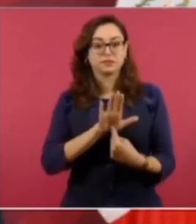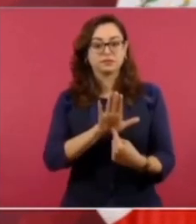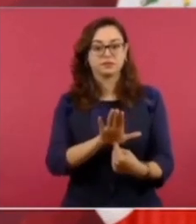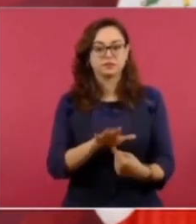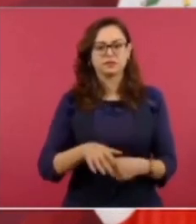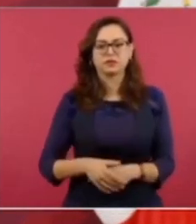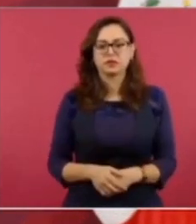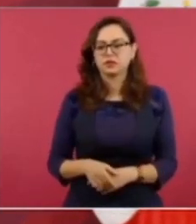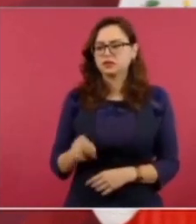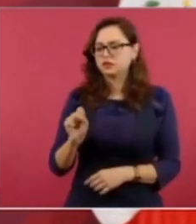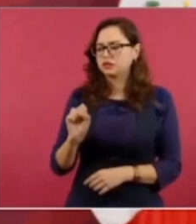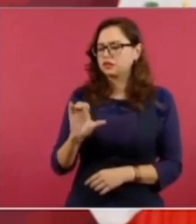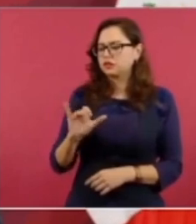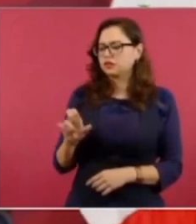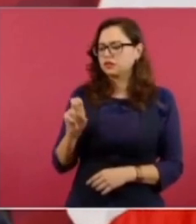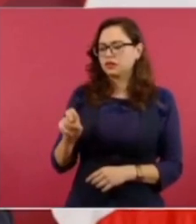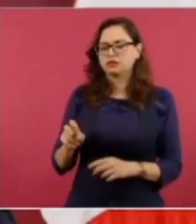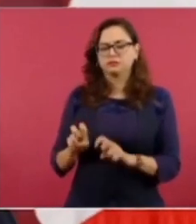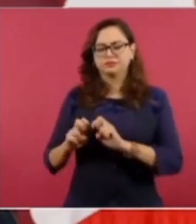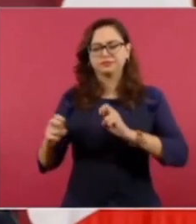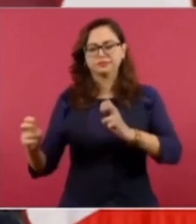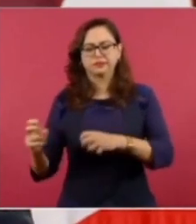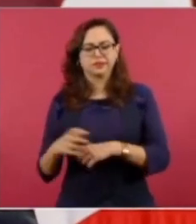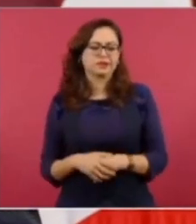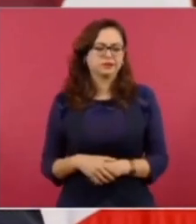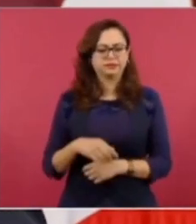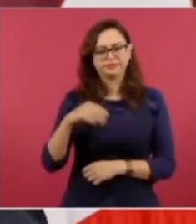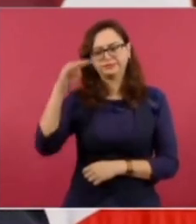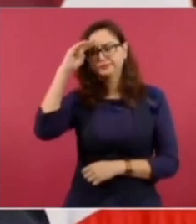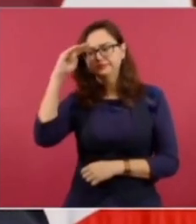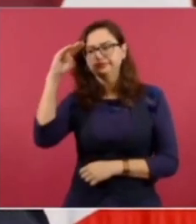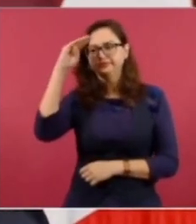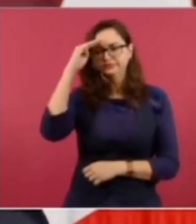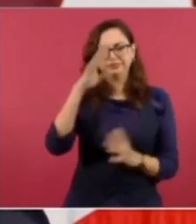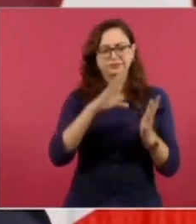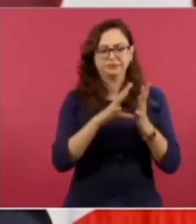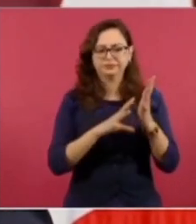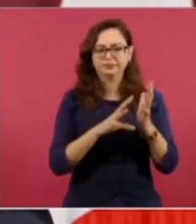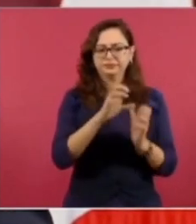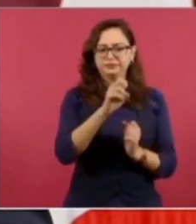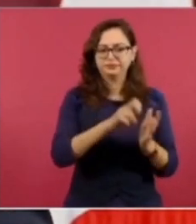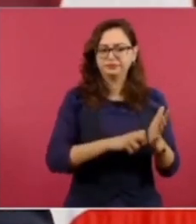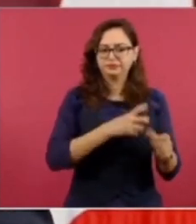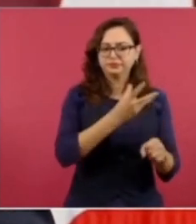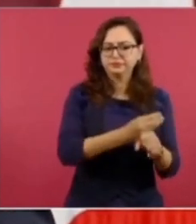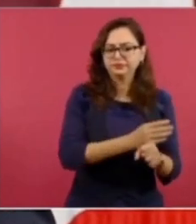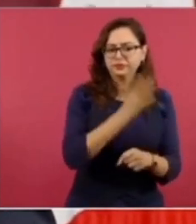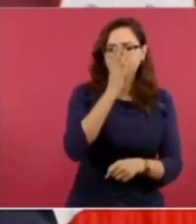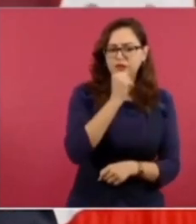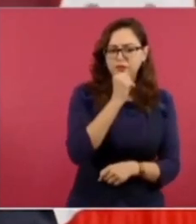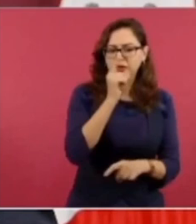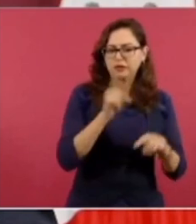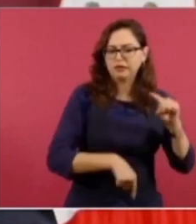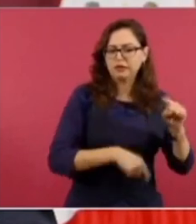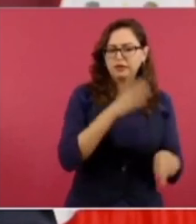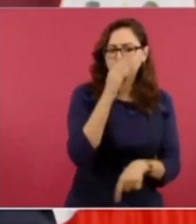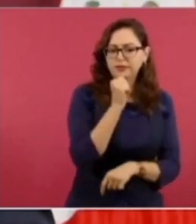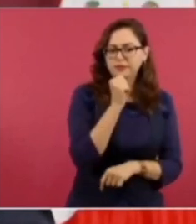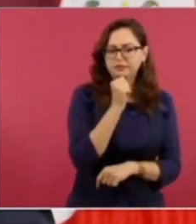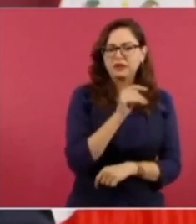que podrían reformar un artículo de una ley